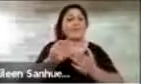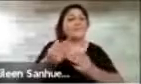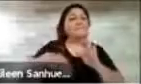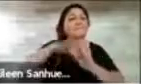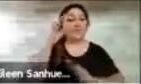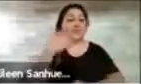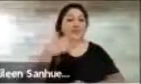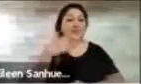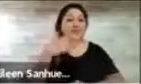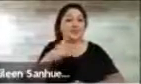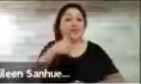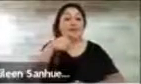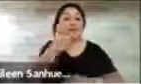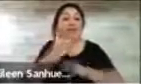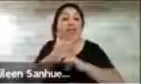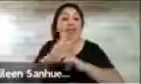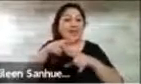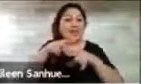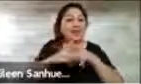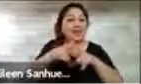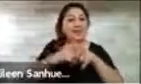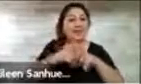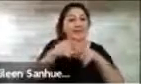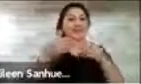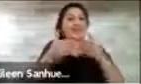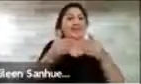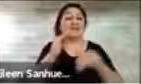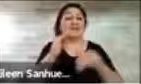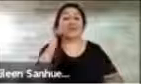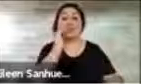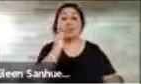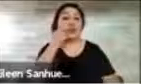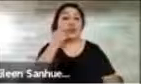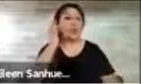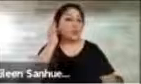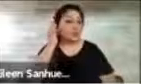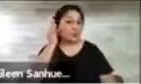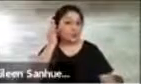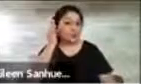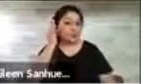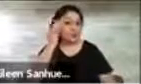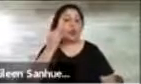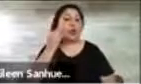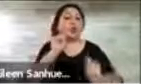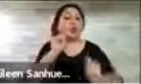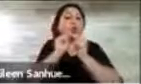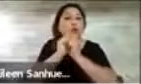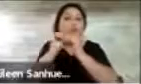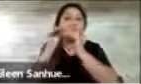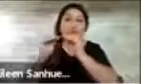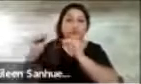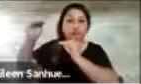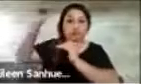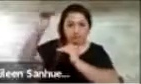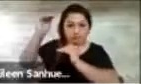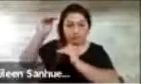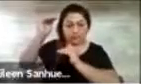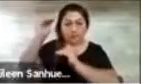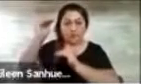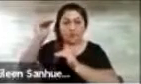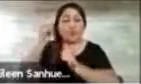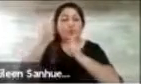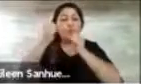herramientas que son como libres, que los niños, niñas y niñas, con sus cuidadores, pueden en el fondo